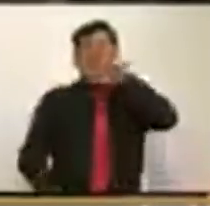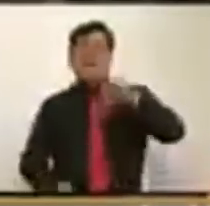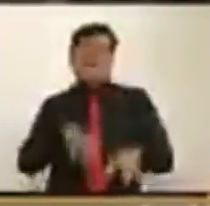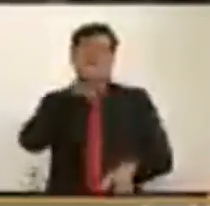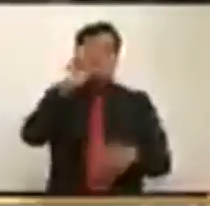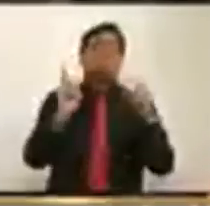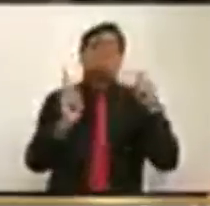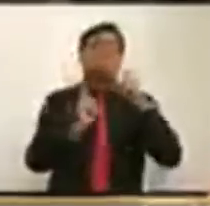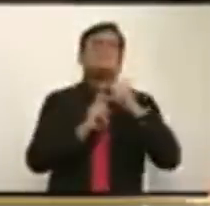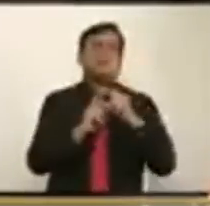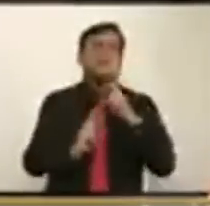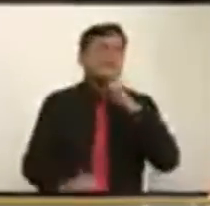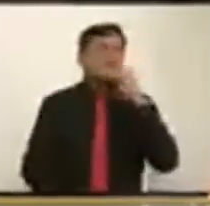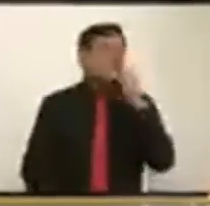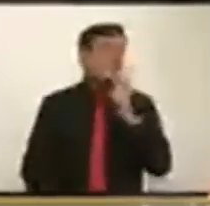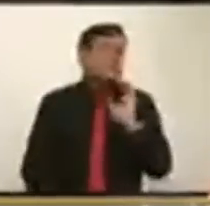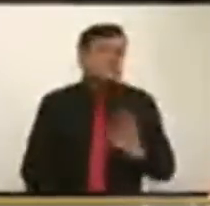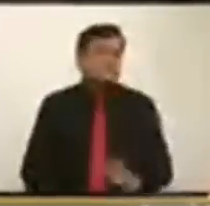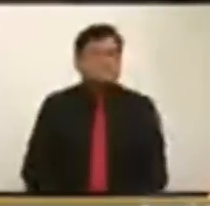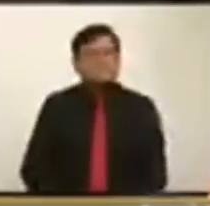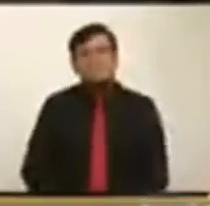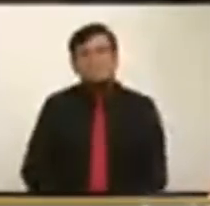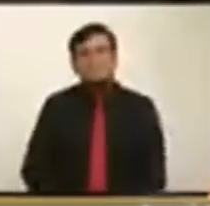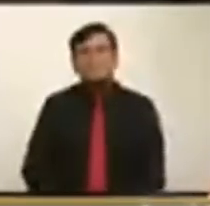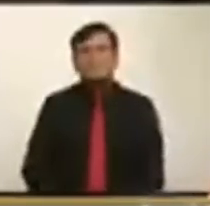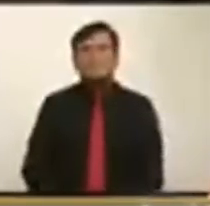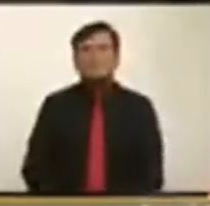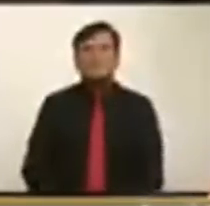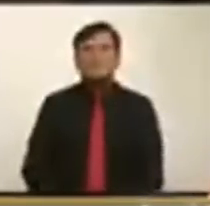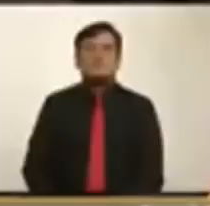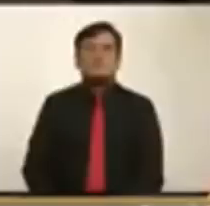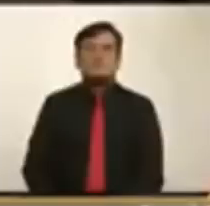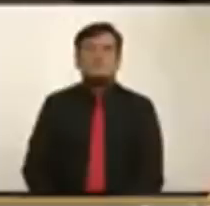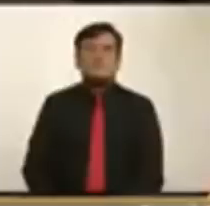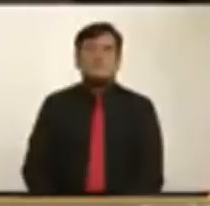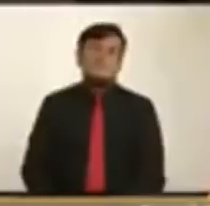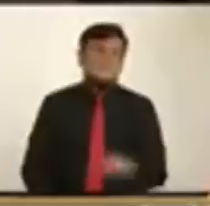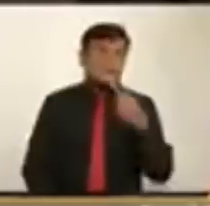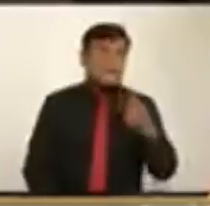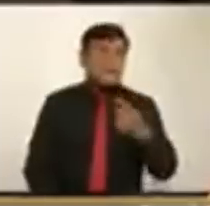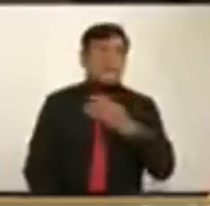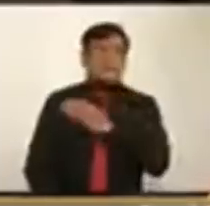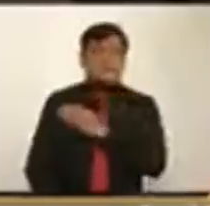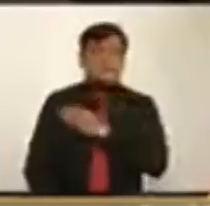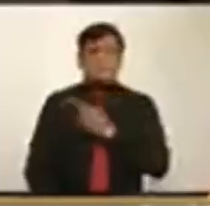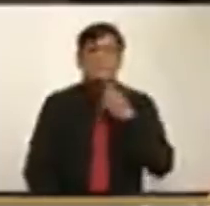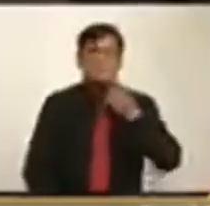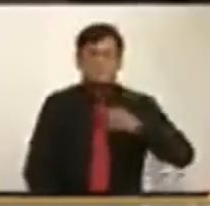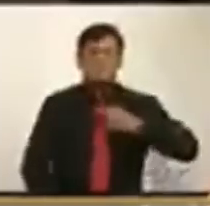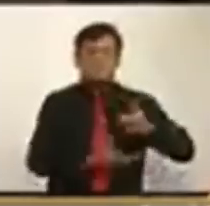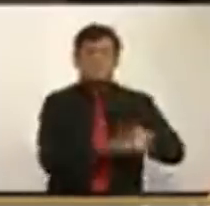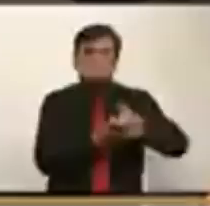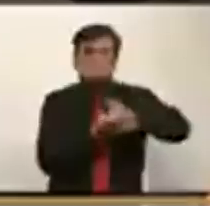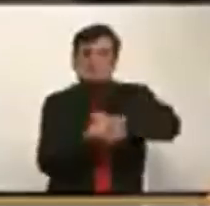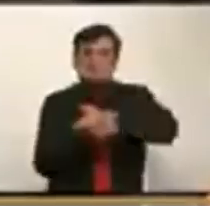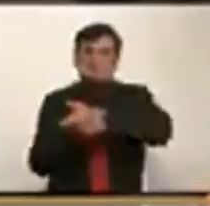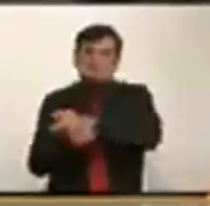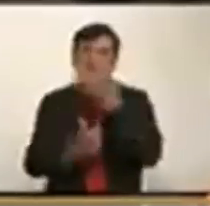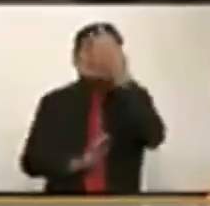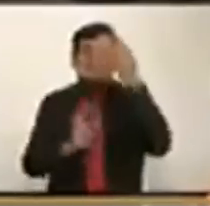las palabras del odio, la grosería. Dijo el presidente Uribe: sicario, sicario, sicario, tres